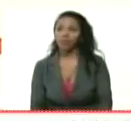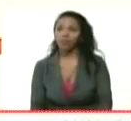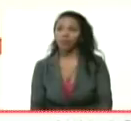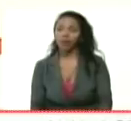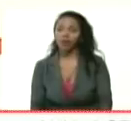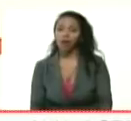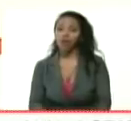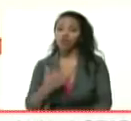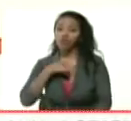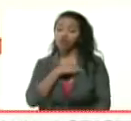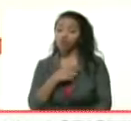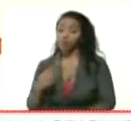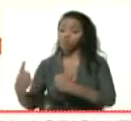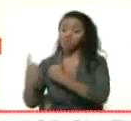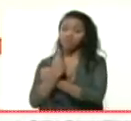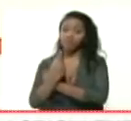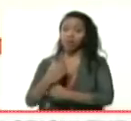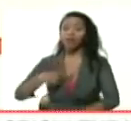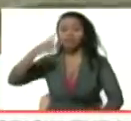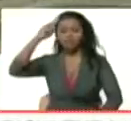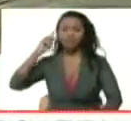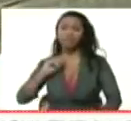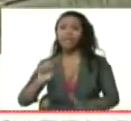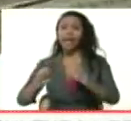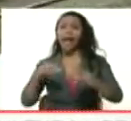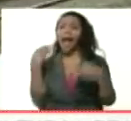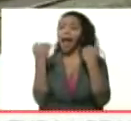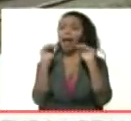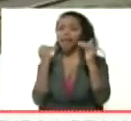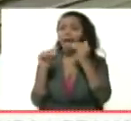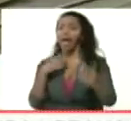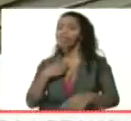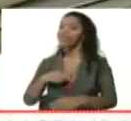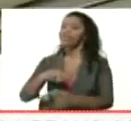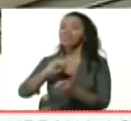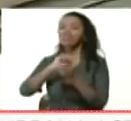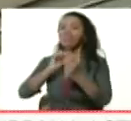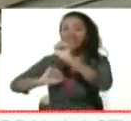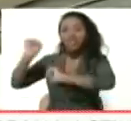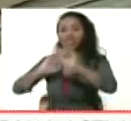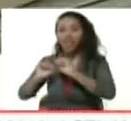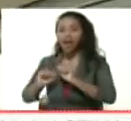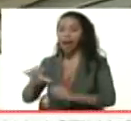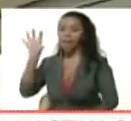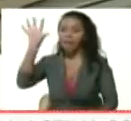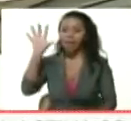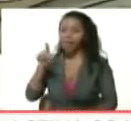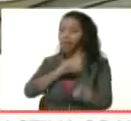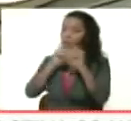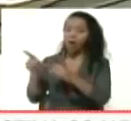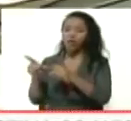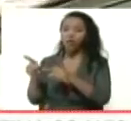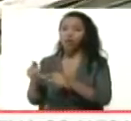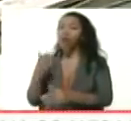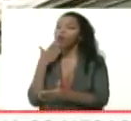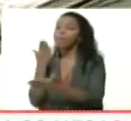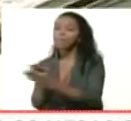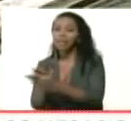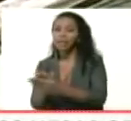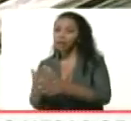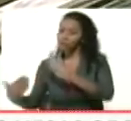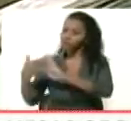Estamos obligados, moral y éticamente, a defender nuestra patria, de los atacantes y de los que piden ataque.